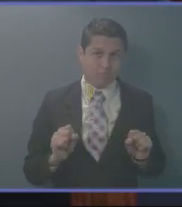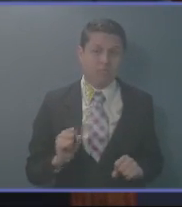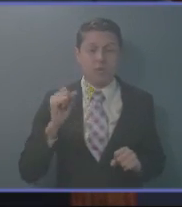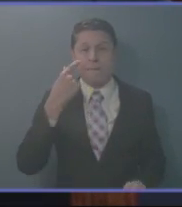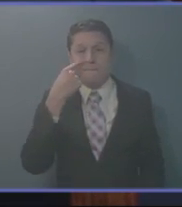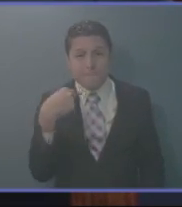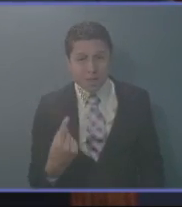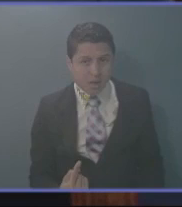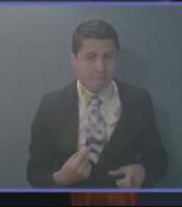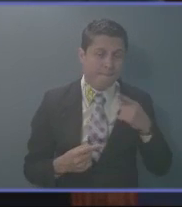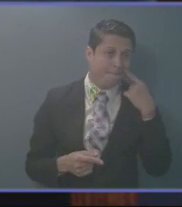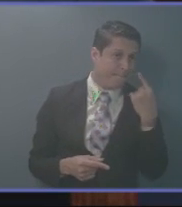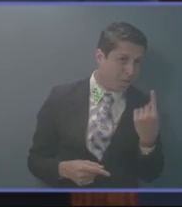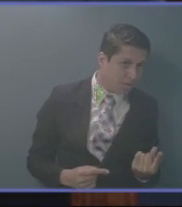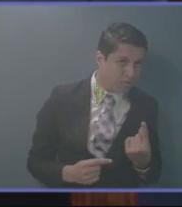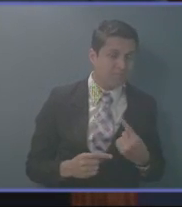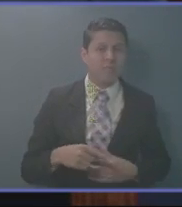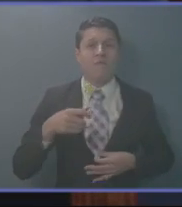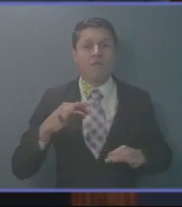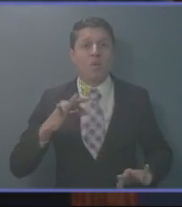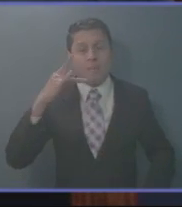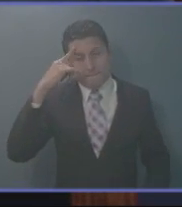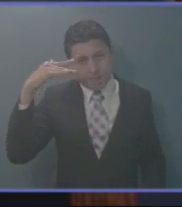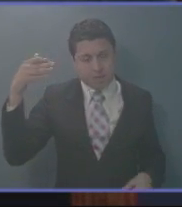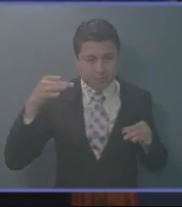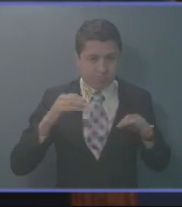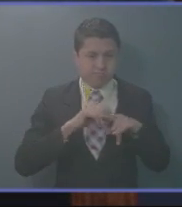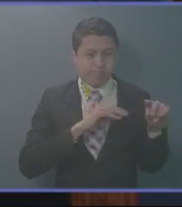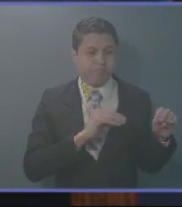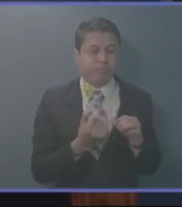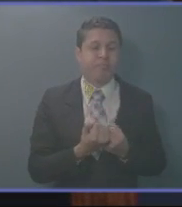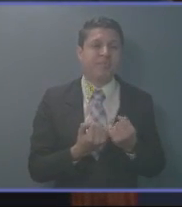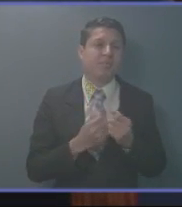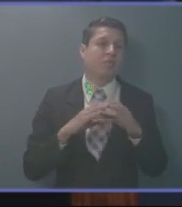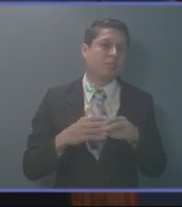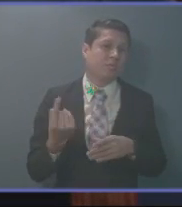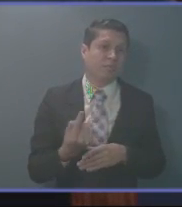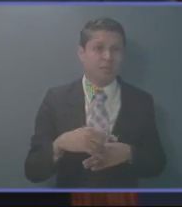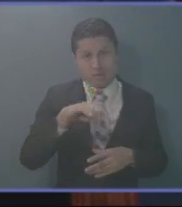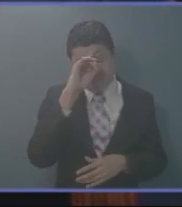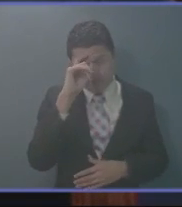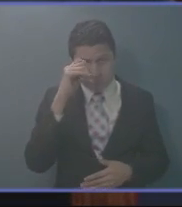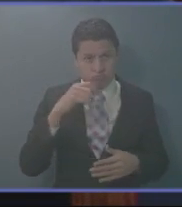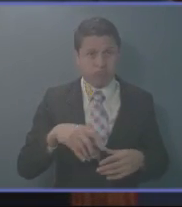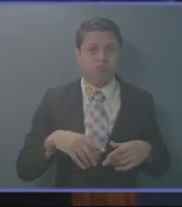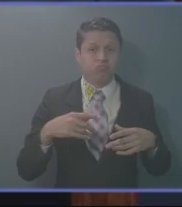buscar una política verdadera para el sector agropecuario y que se pueda